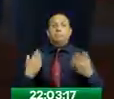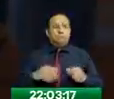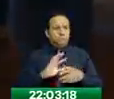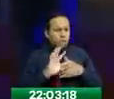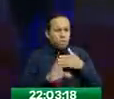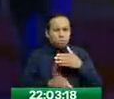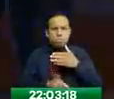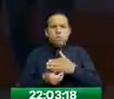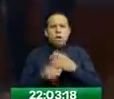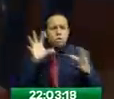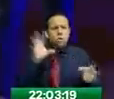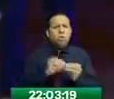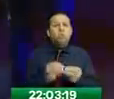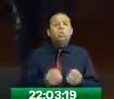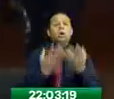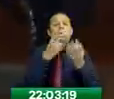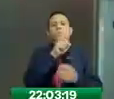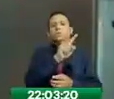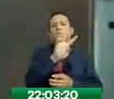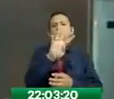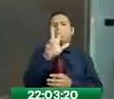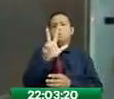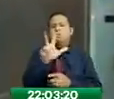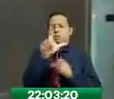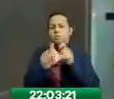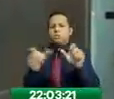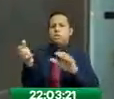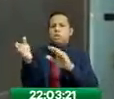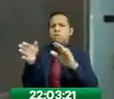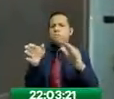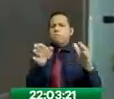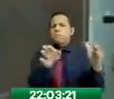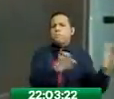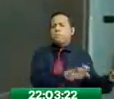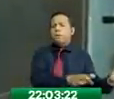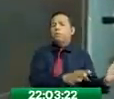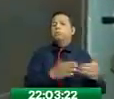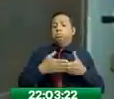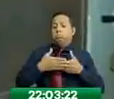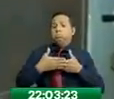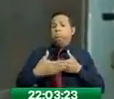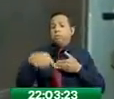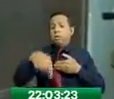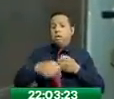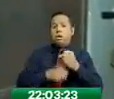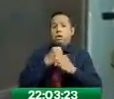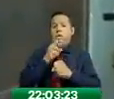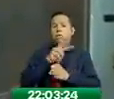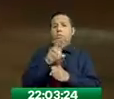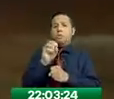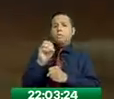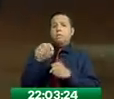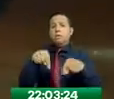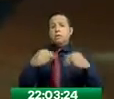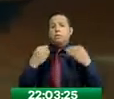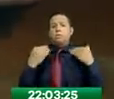suman 143 las muertes violentas registradas en lo que va del año en el puerto